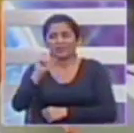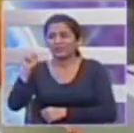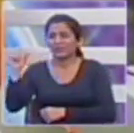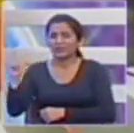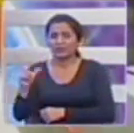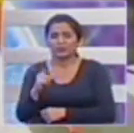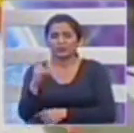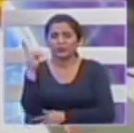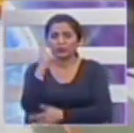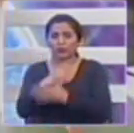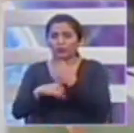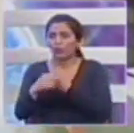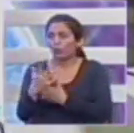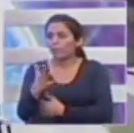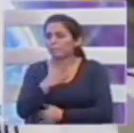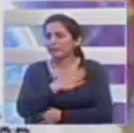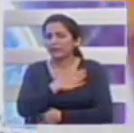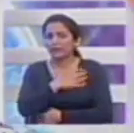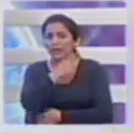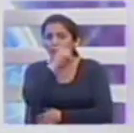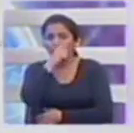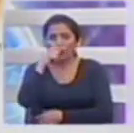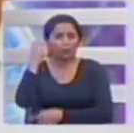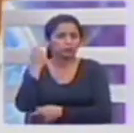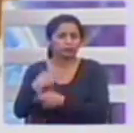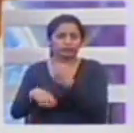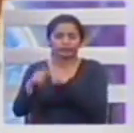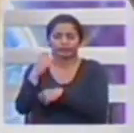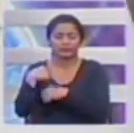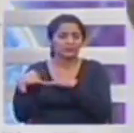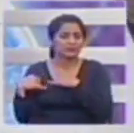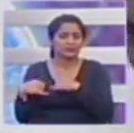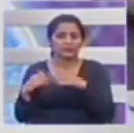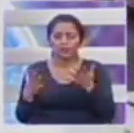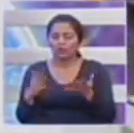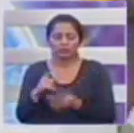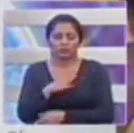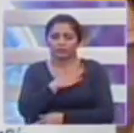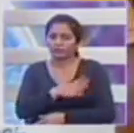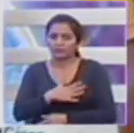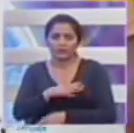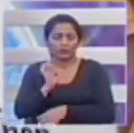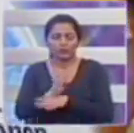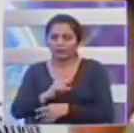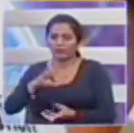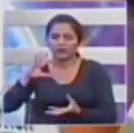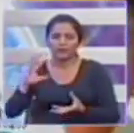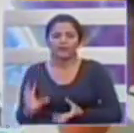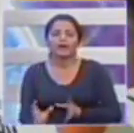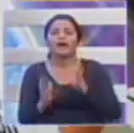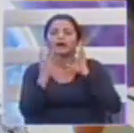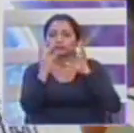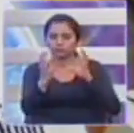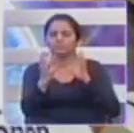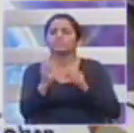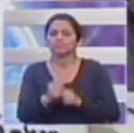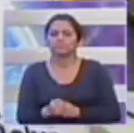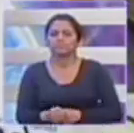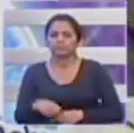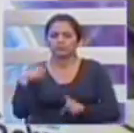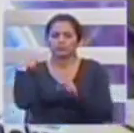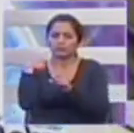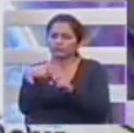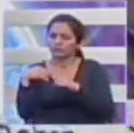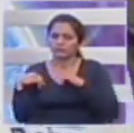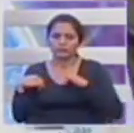los hijos están sumidos en la droga. Así es que el país tiene que cambiar y eso es lo que nosotros vamos a llevar, un cambio positivo